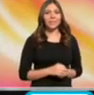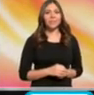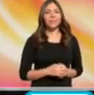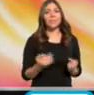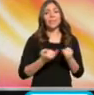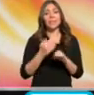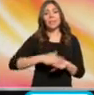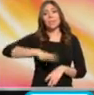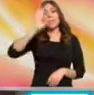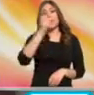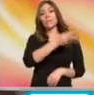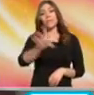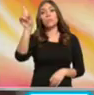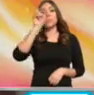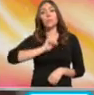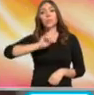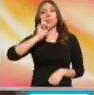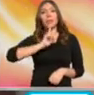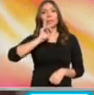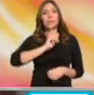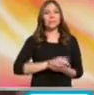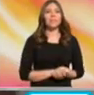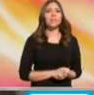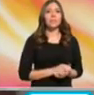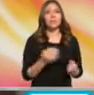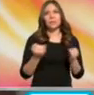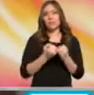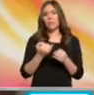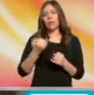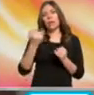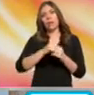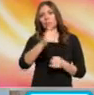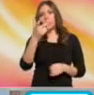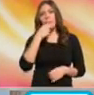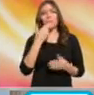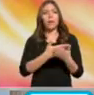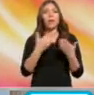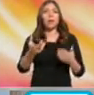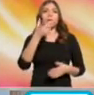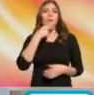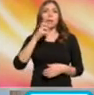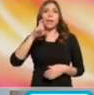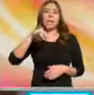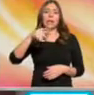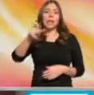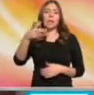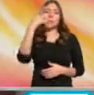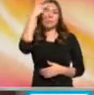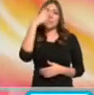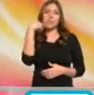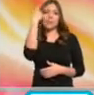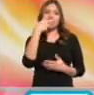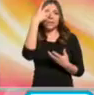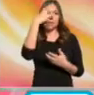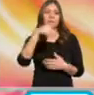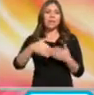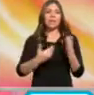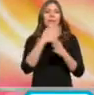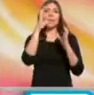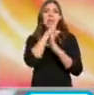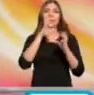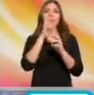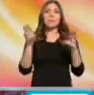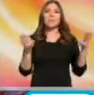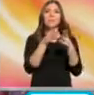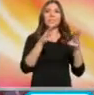es. mujeres, son muy... Mira, a todos. Mira, Enrique también está afectadísimo Sí, ya va a ya con llorar. esta Sí, ya, mañana ya musical. no puedo, amigo. Míralo Para cómo la otra está. hablamos de Helen Carlos, Drive,